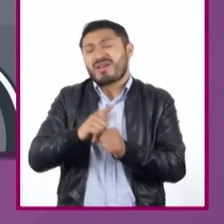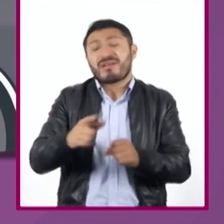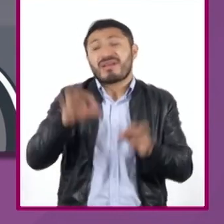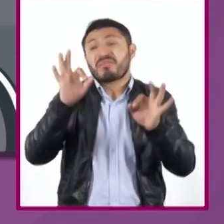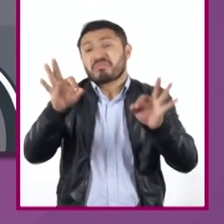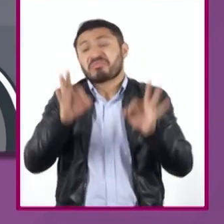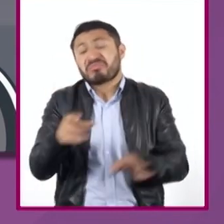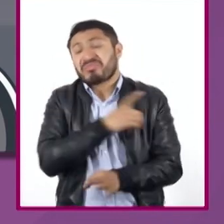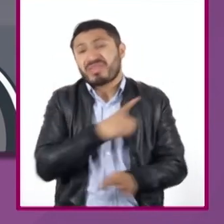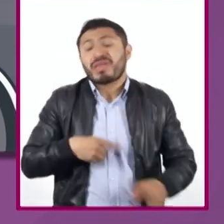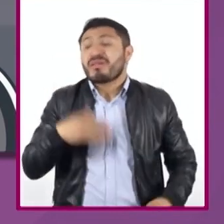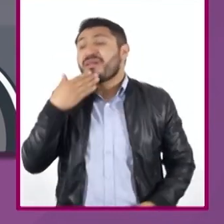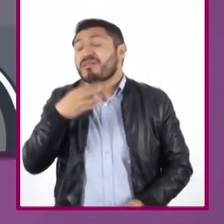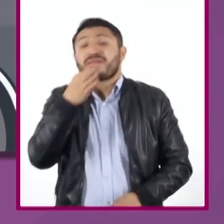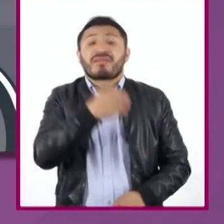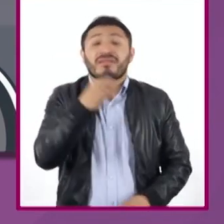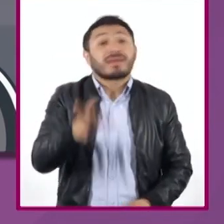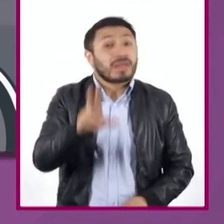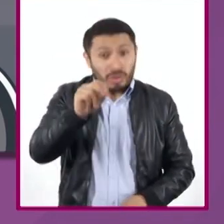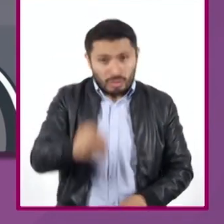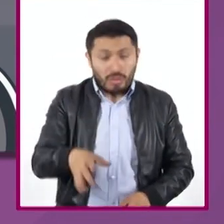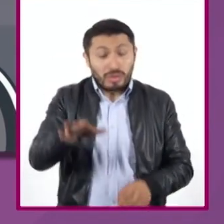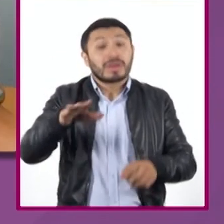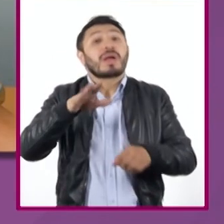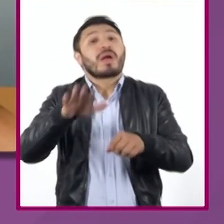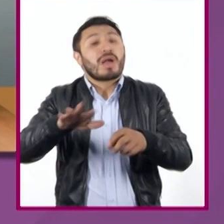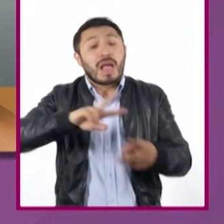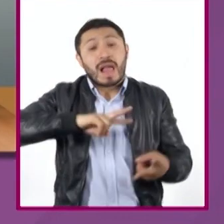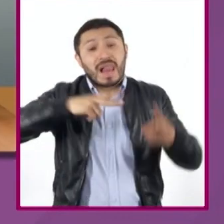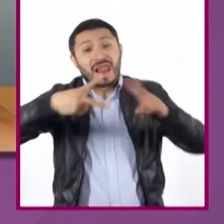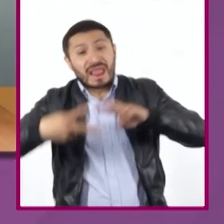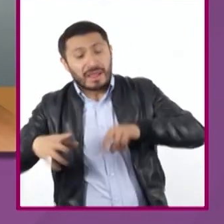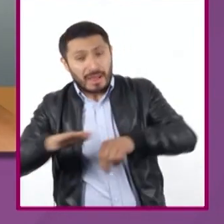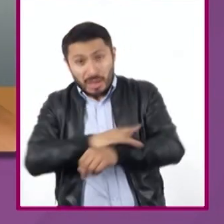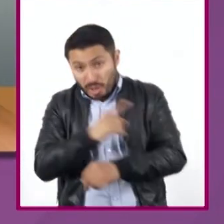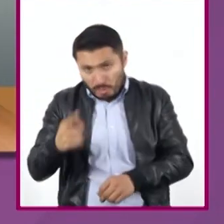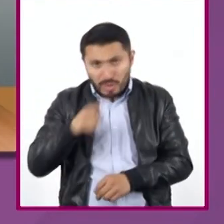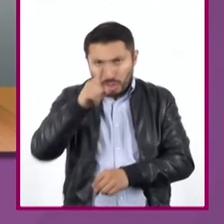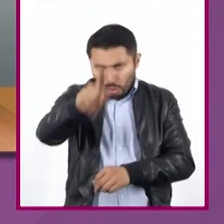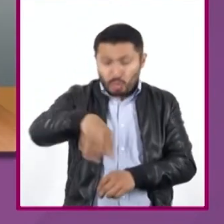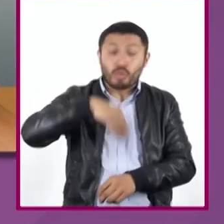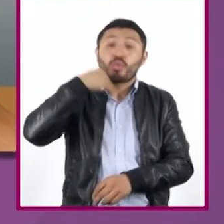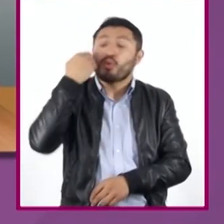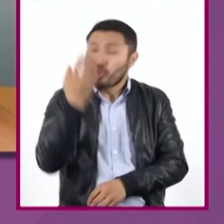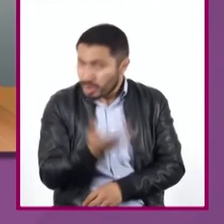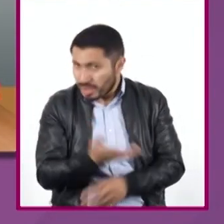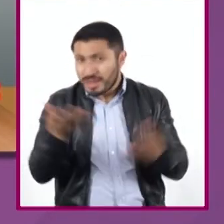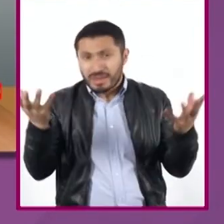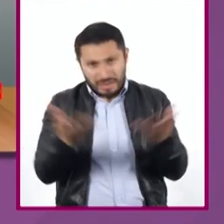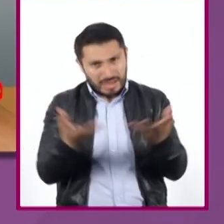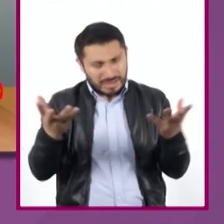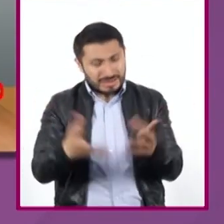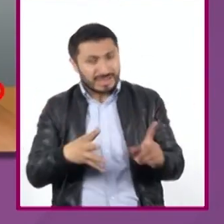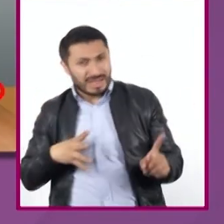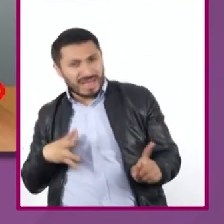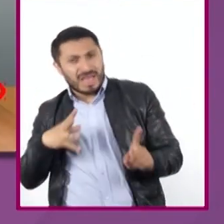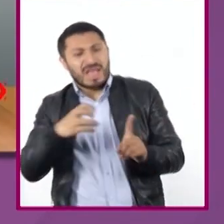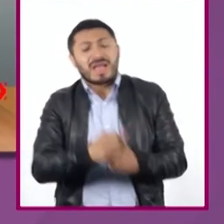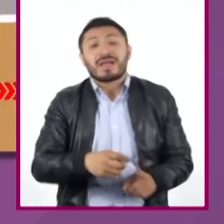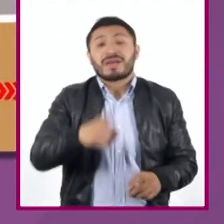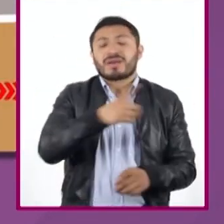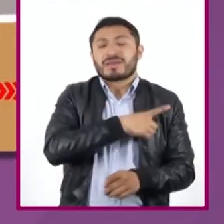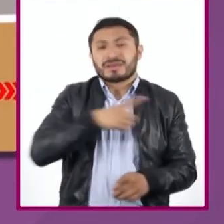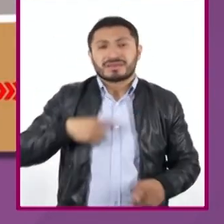se debe hacer, sino porque lo queremos hacer. Al lograr esto, podemos decir que hemos alcanzado la autonomía